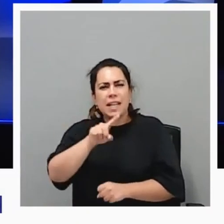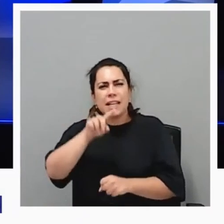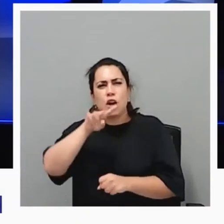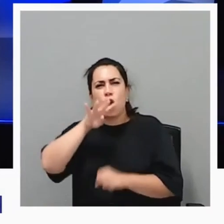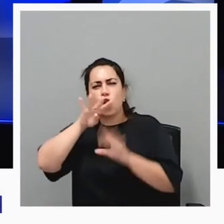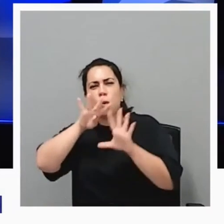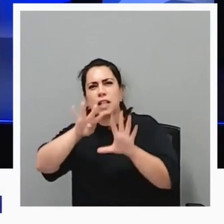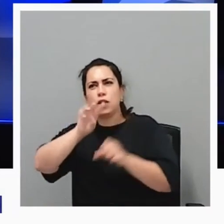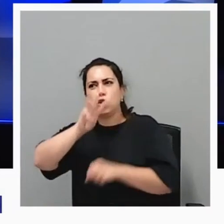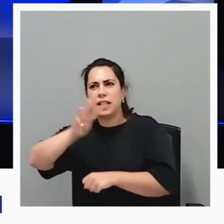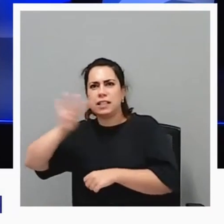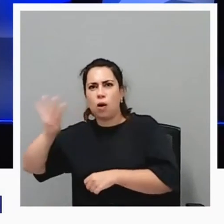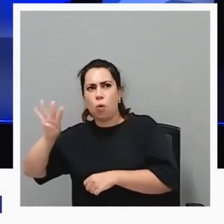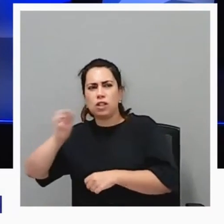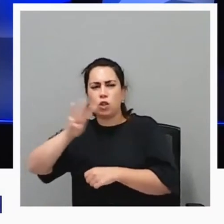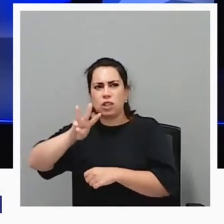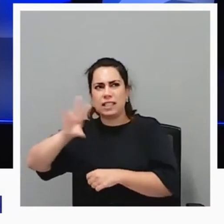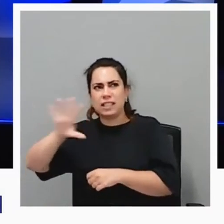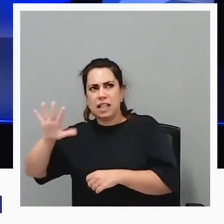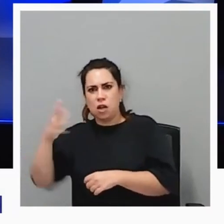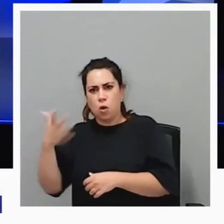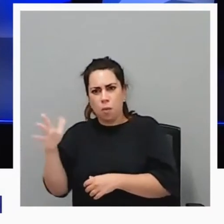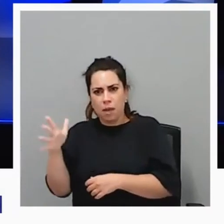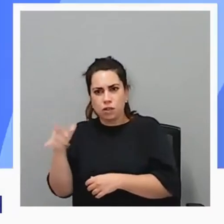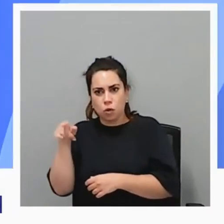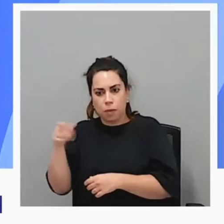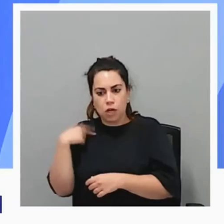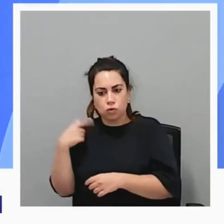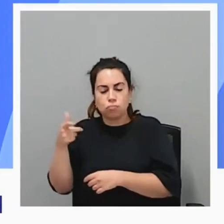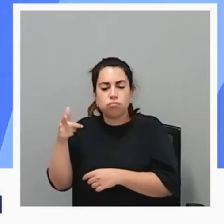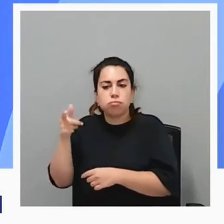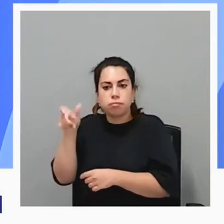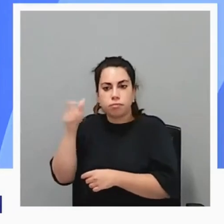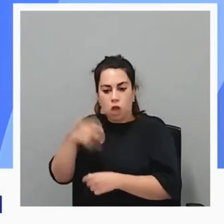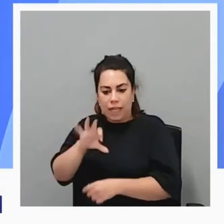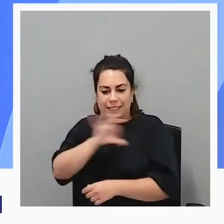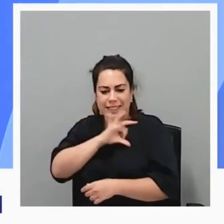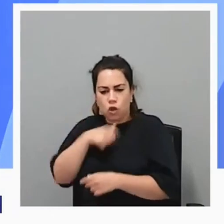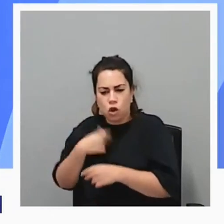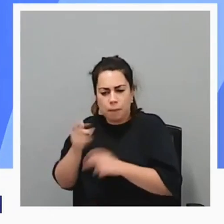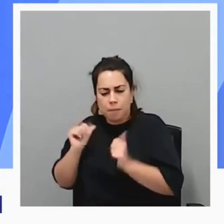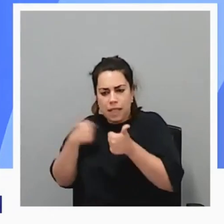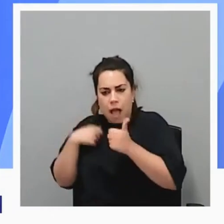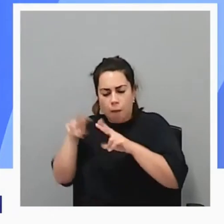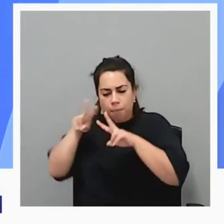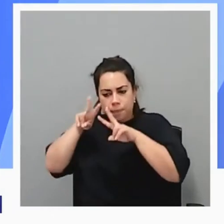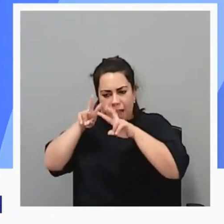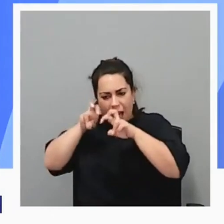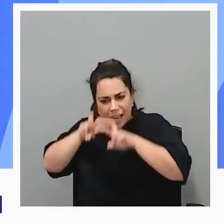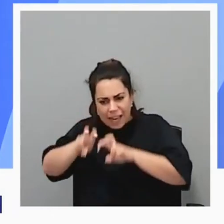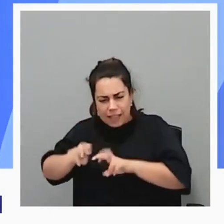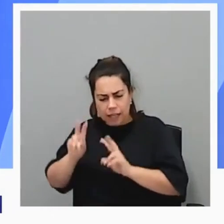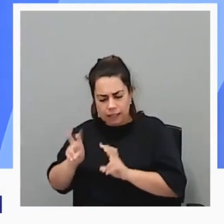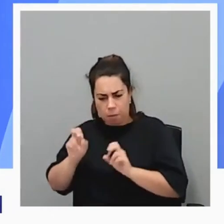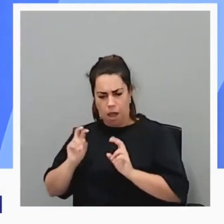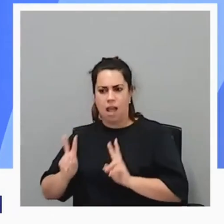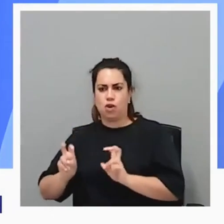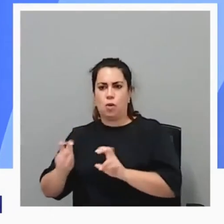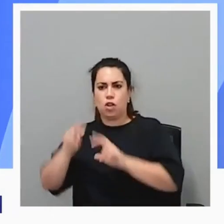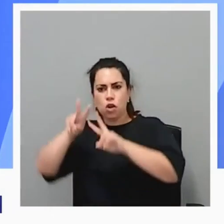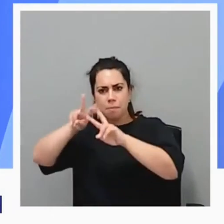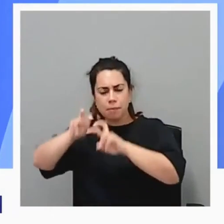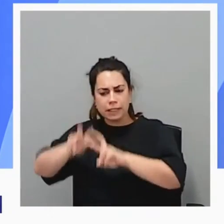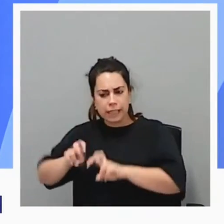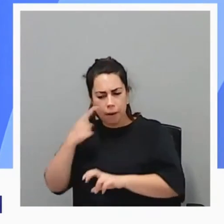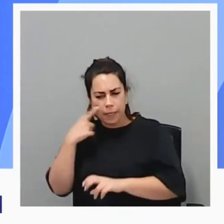1934-35 Schumpeter empezó a analizarla de una manera muy detallada y decía: innovación es todo aquello que